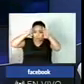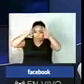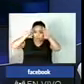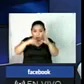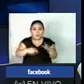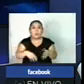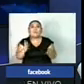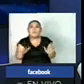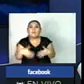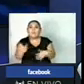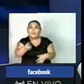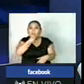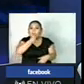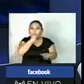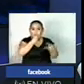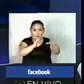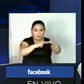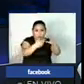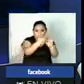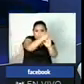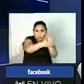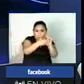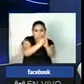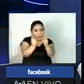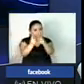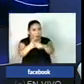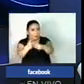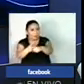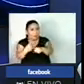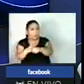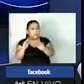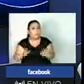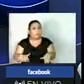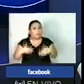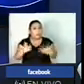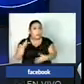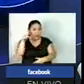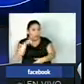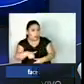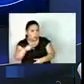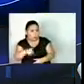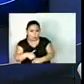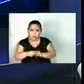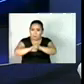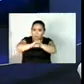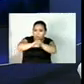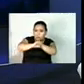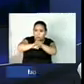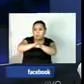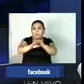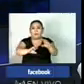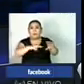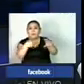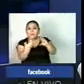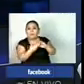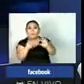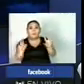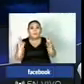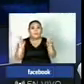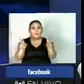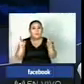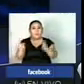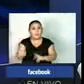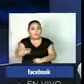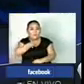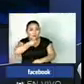actualizaciones a través de las redes sociales ya que estamos constantemente actualizándoles sobre los